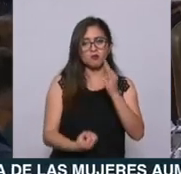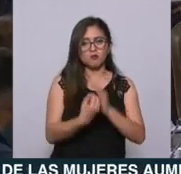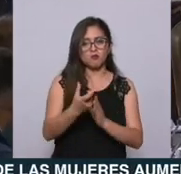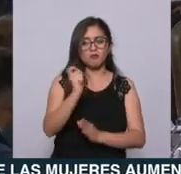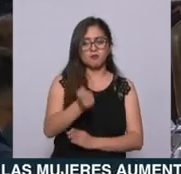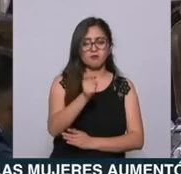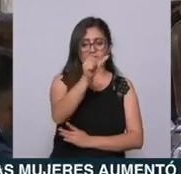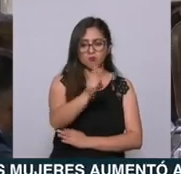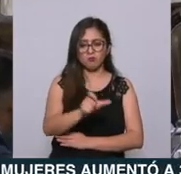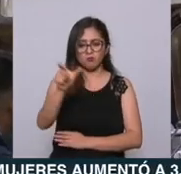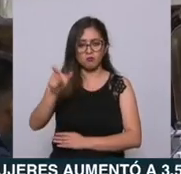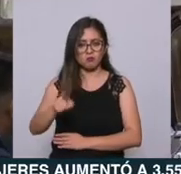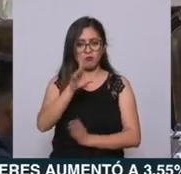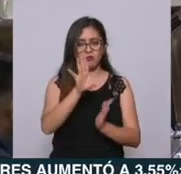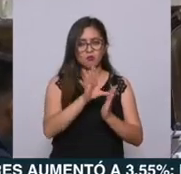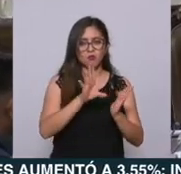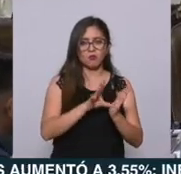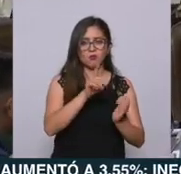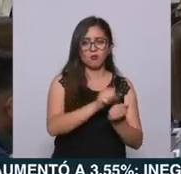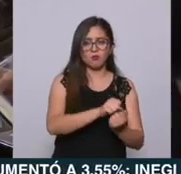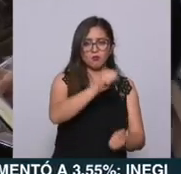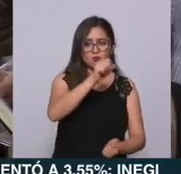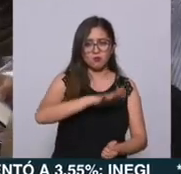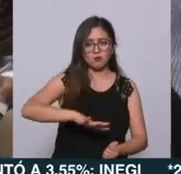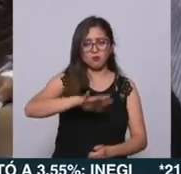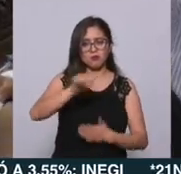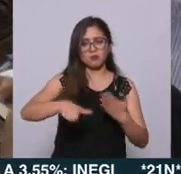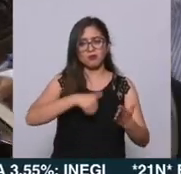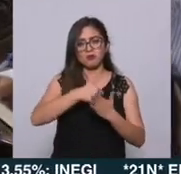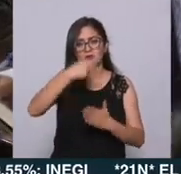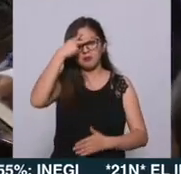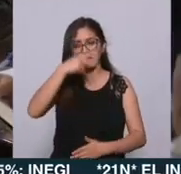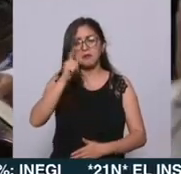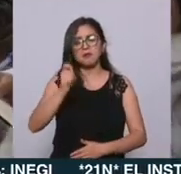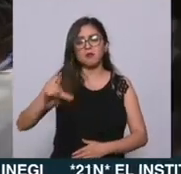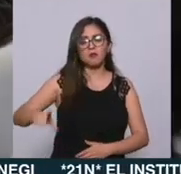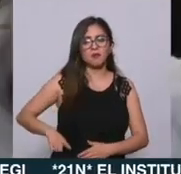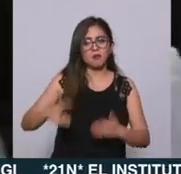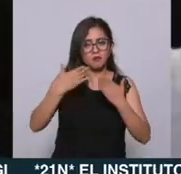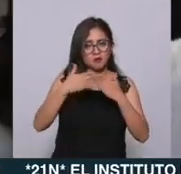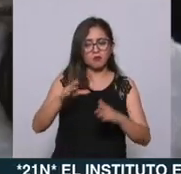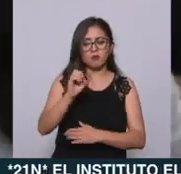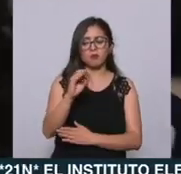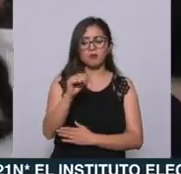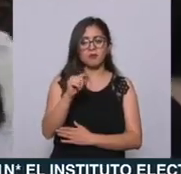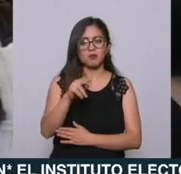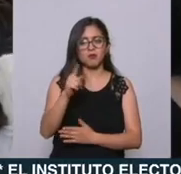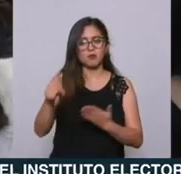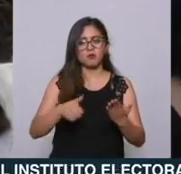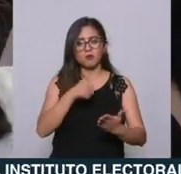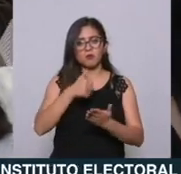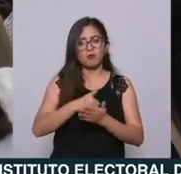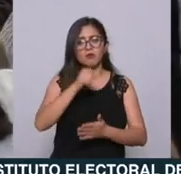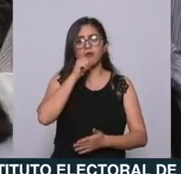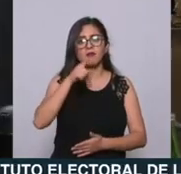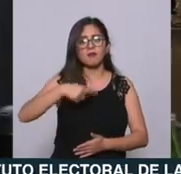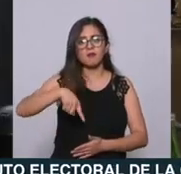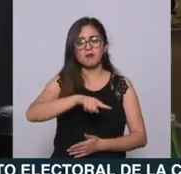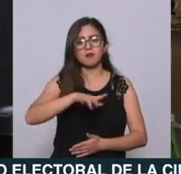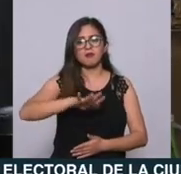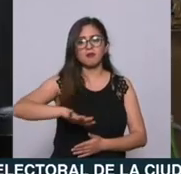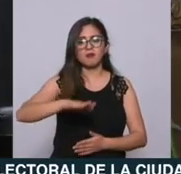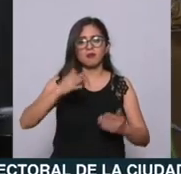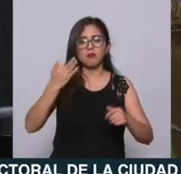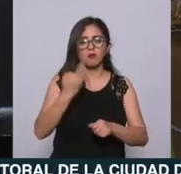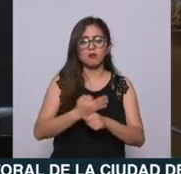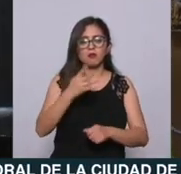que prescribe la Constitución Política de la Ciudad de México, tales como Gobierno Abierto, Observatorios Ciudadanos y la Silla Ciudadana,